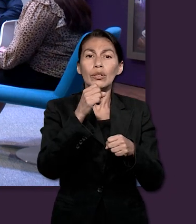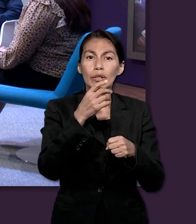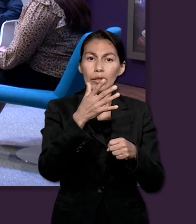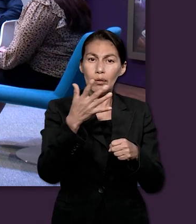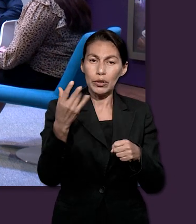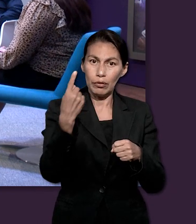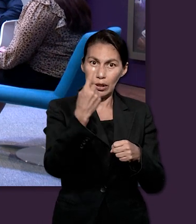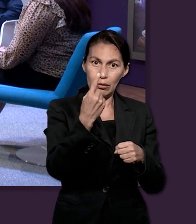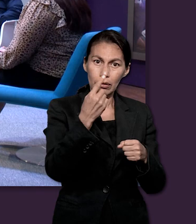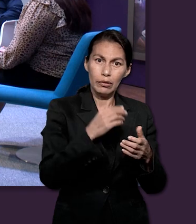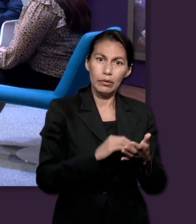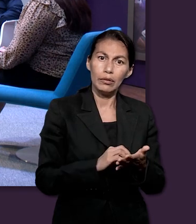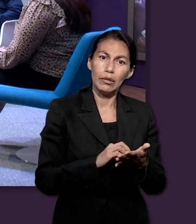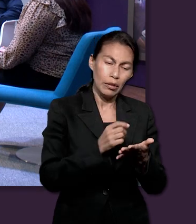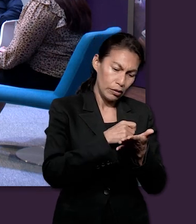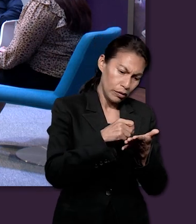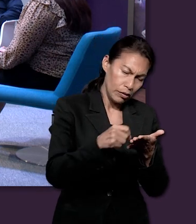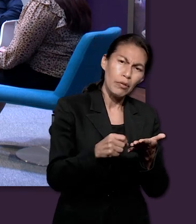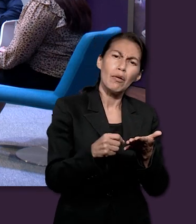sentirte